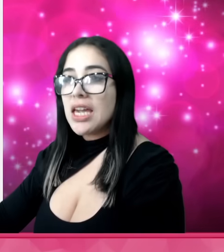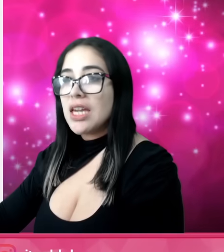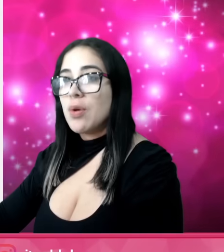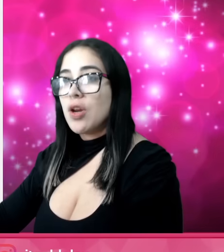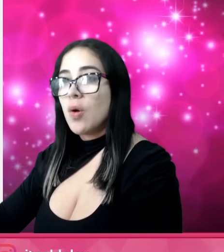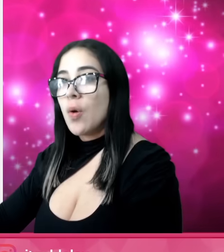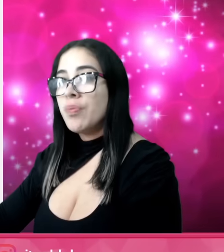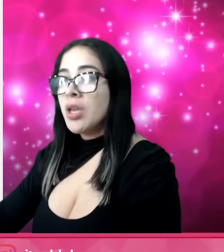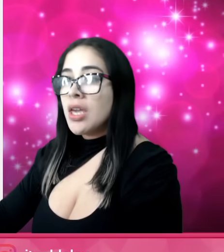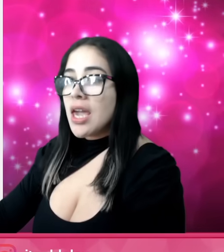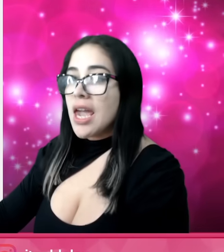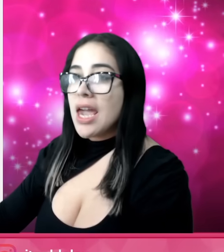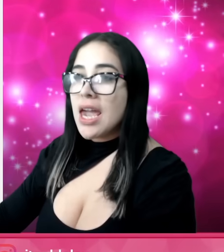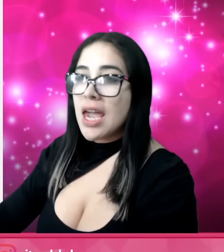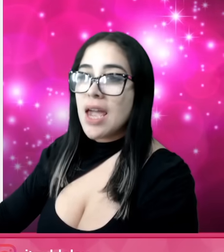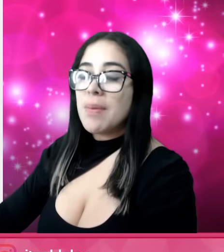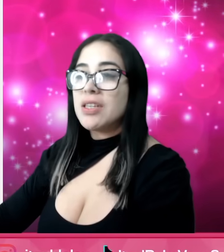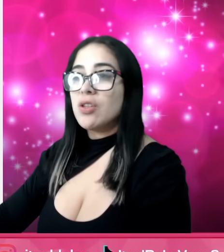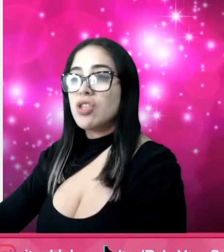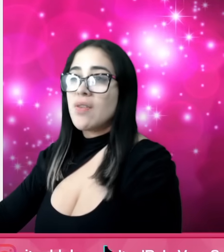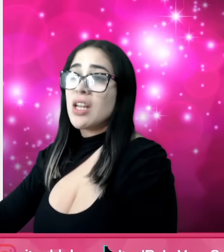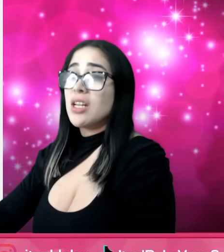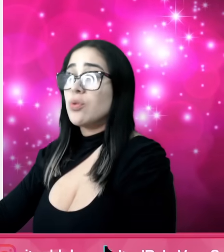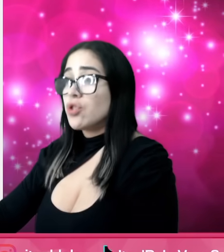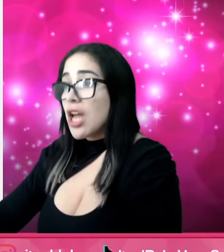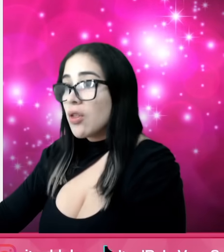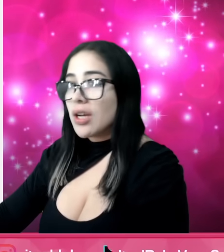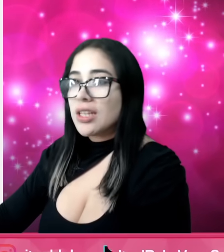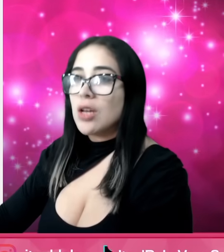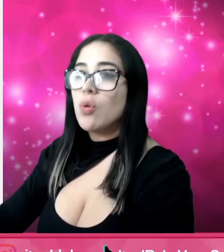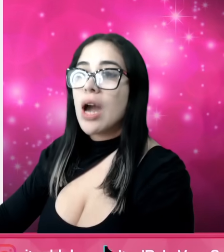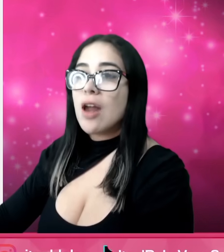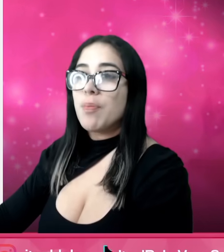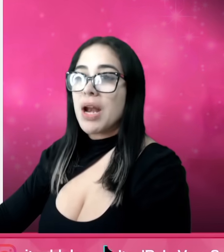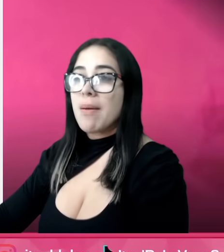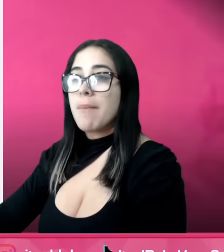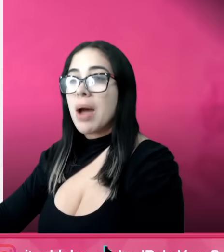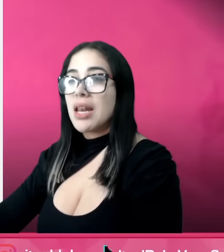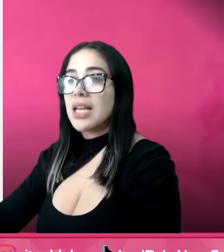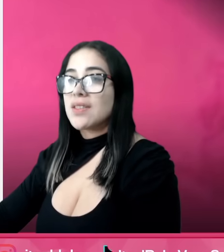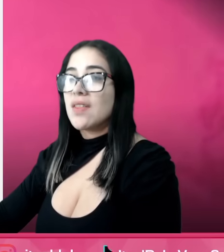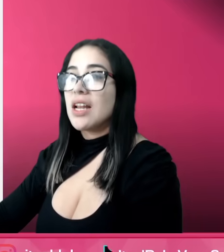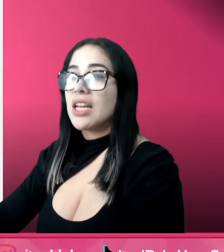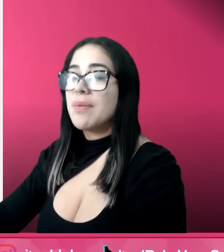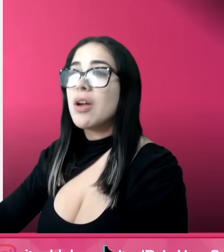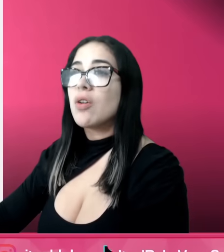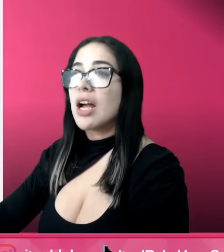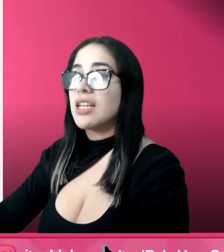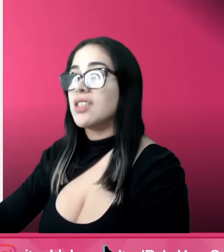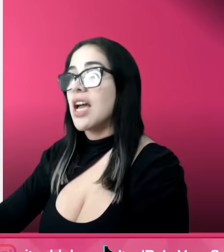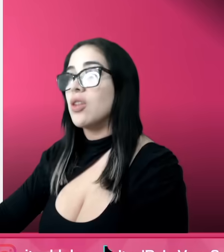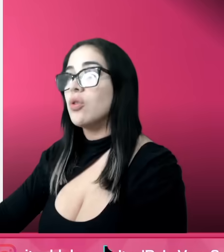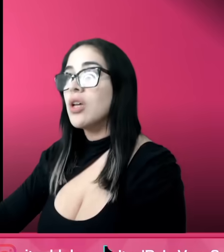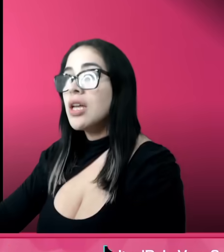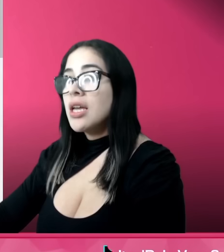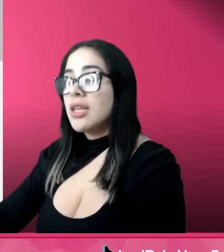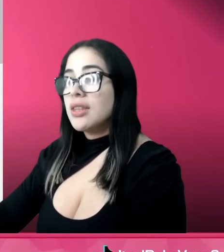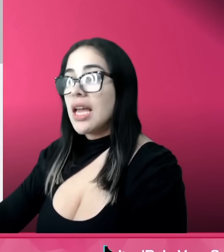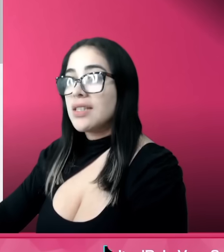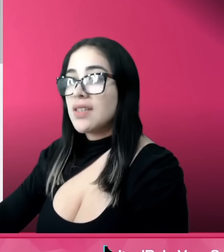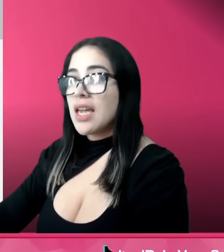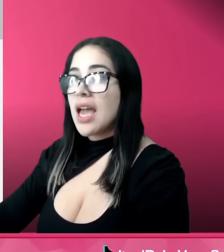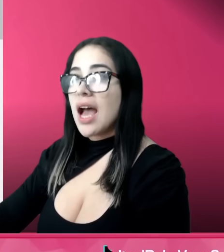y bueno vecinos ya habían denunciado que en el lugar operaban bandas del crimen organizado